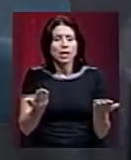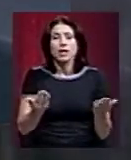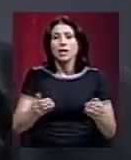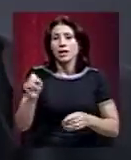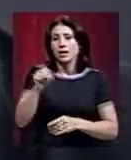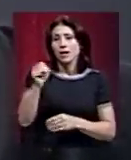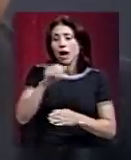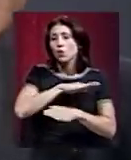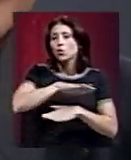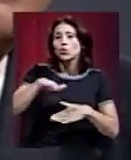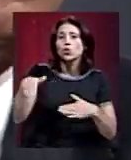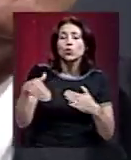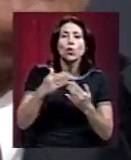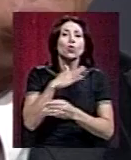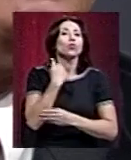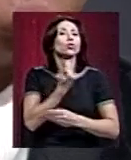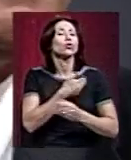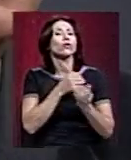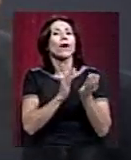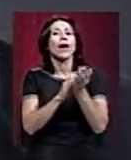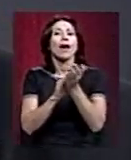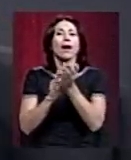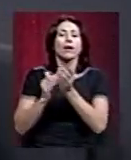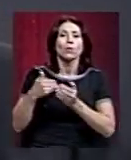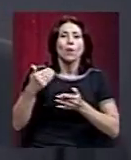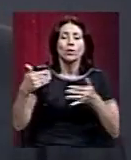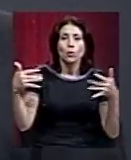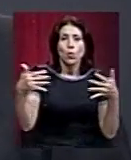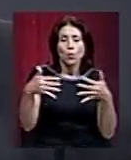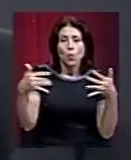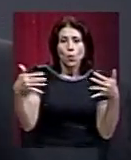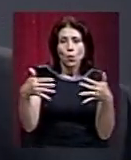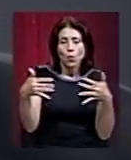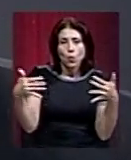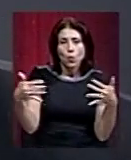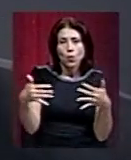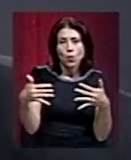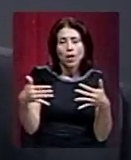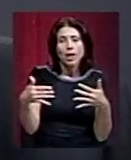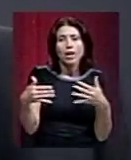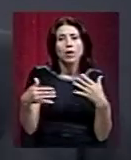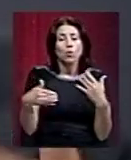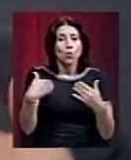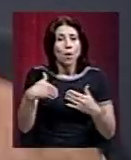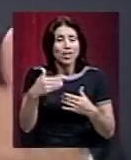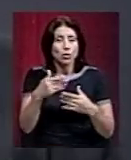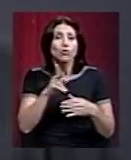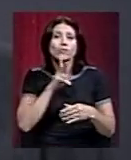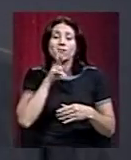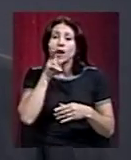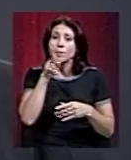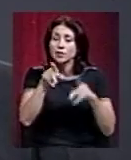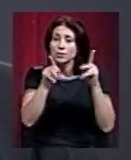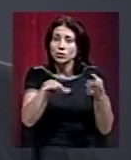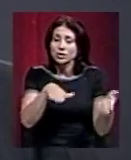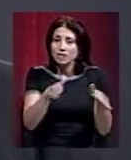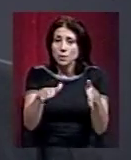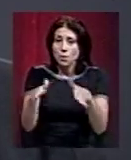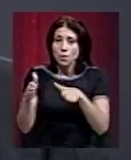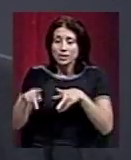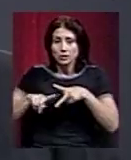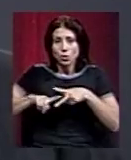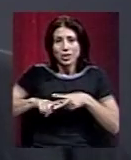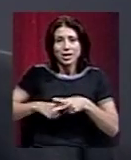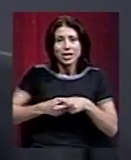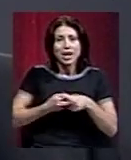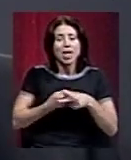claro, todos batimos palmas cuando los conflictos bélicos, o sea, la matanza originada en el conflicto